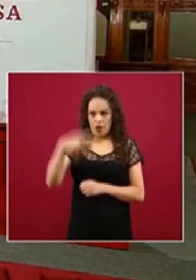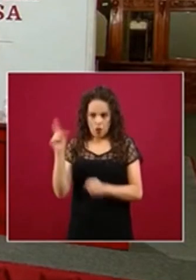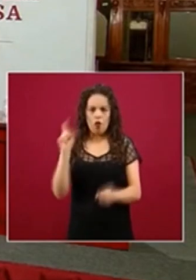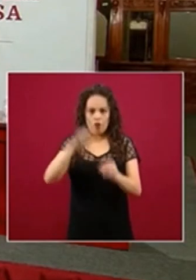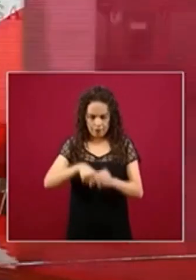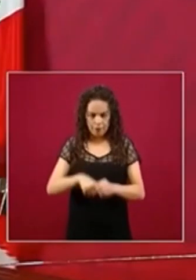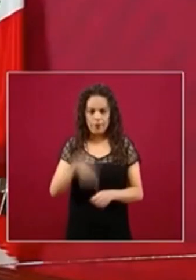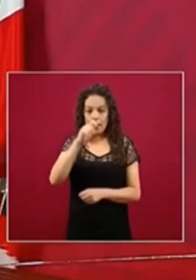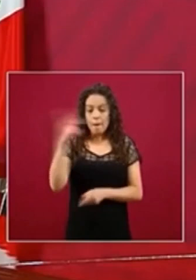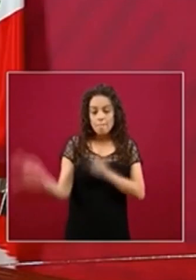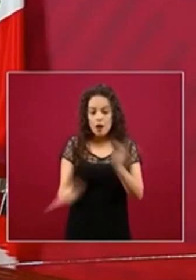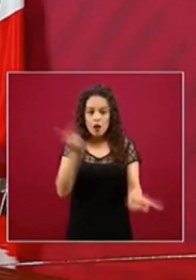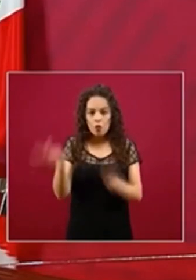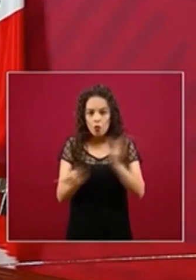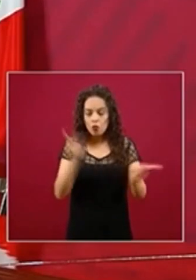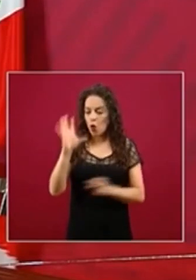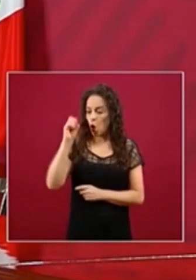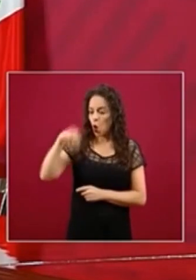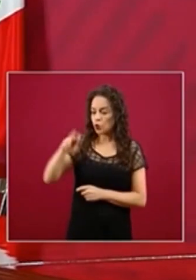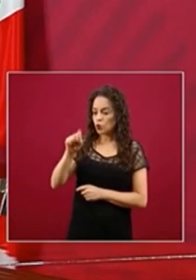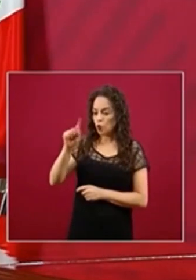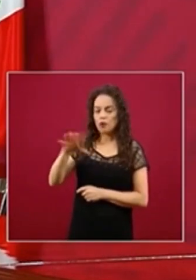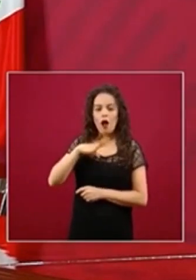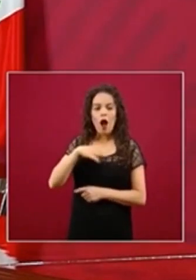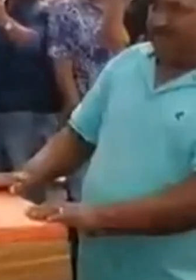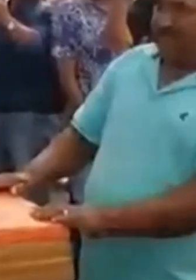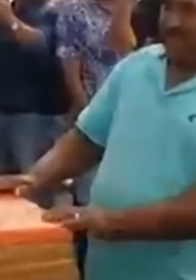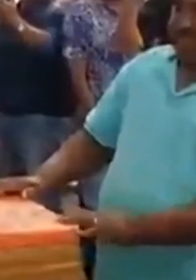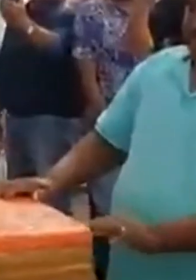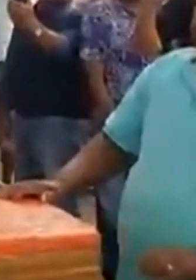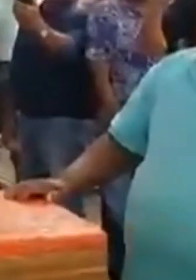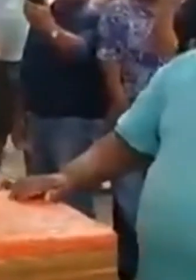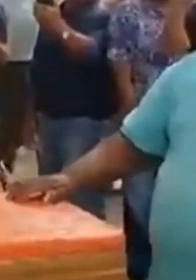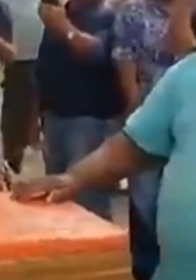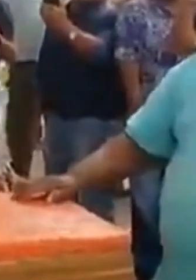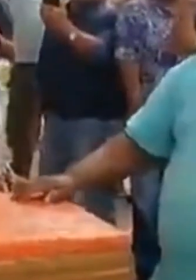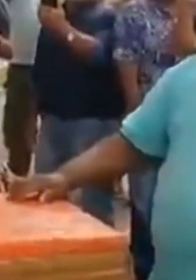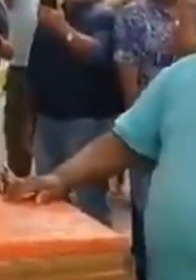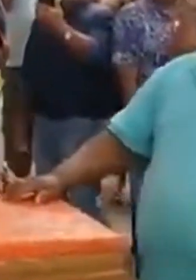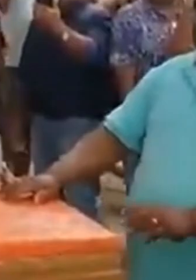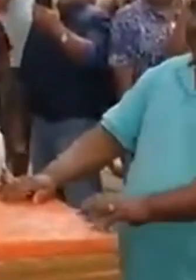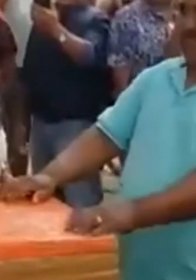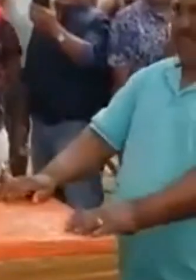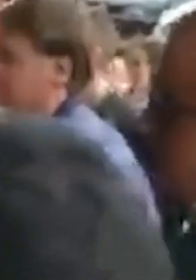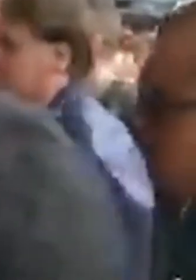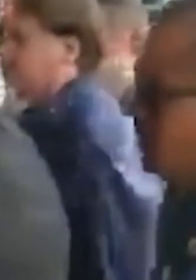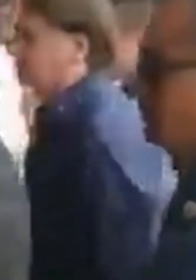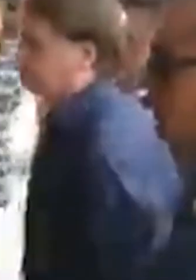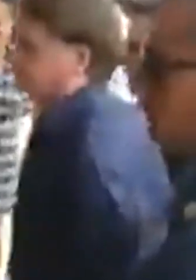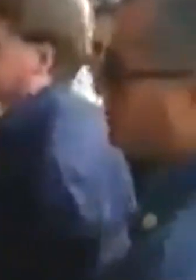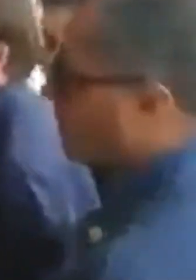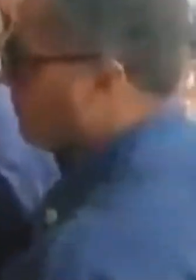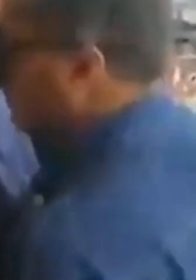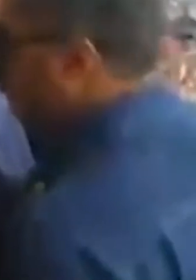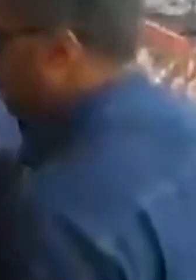críticas por su gestión errática de la crisis méxico y brasil el presidente brasileño resta gravedad a la pandemia y